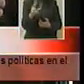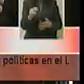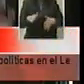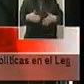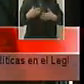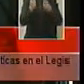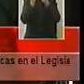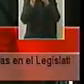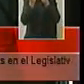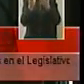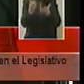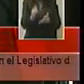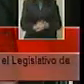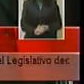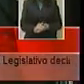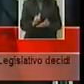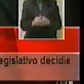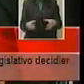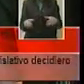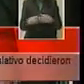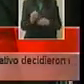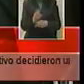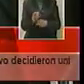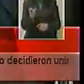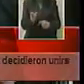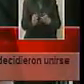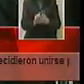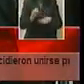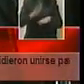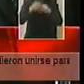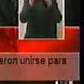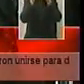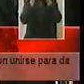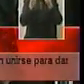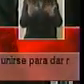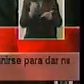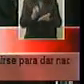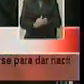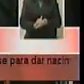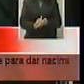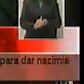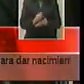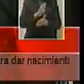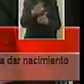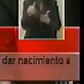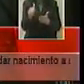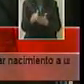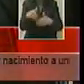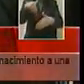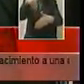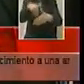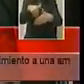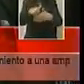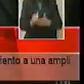podemos sorprender la Comisión de Seguridad Ciudadana, sorprender en el sentido de que todos hemos